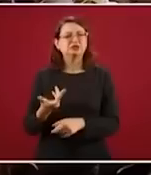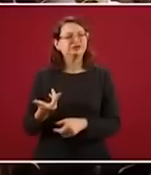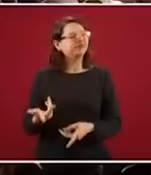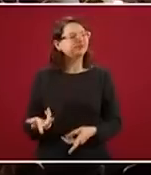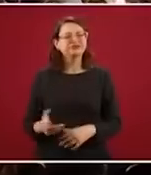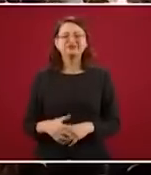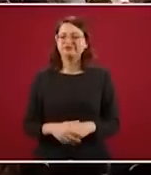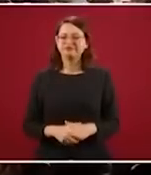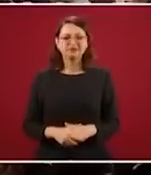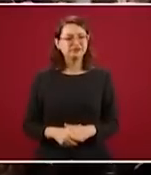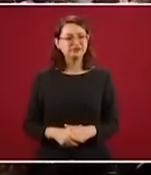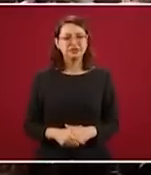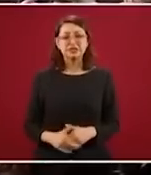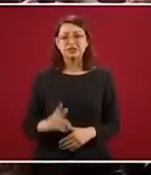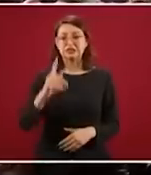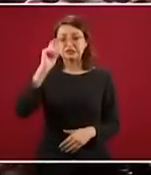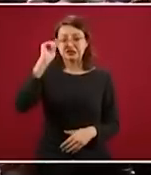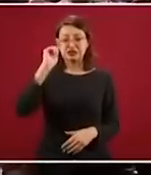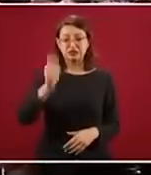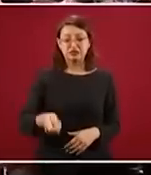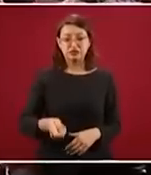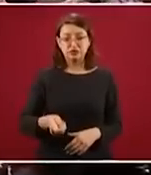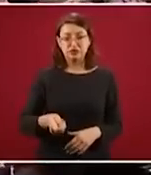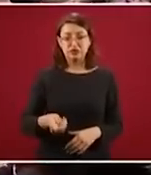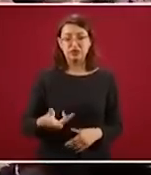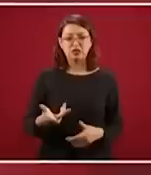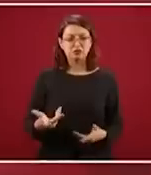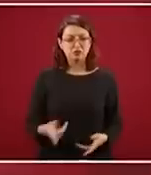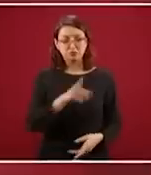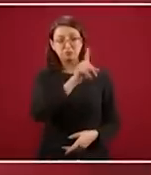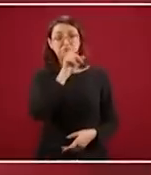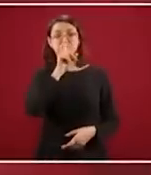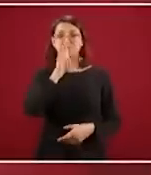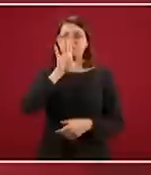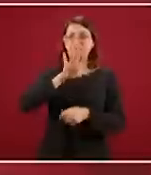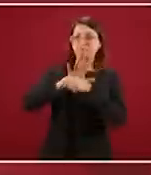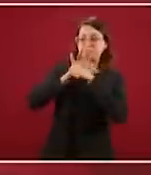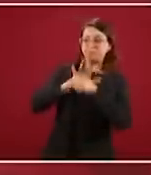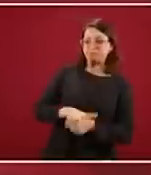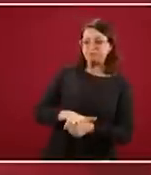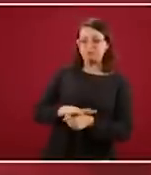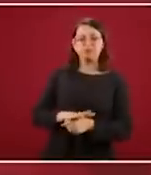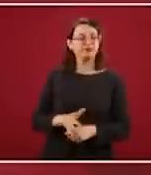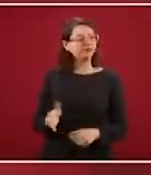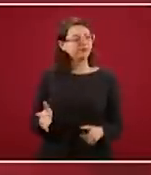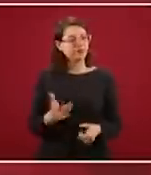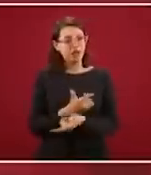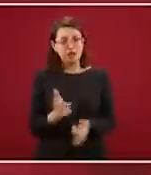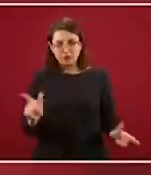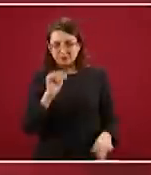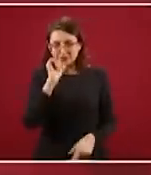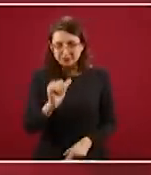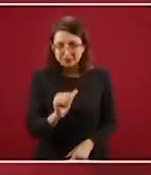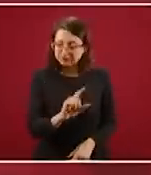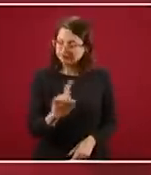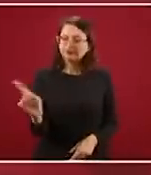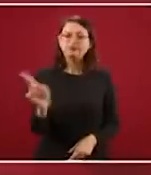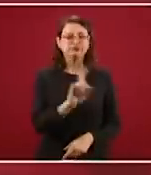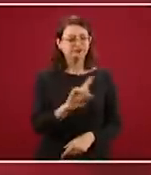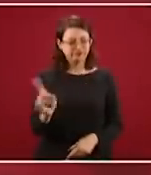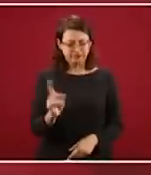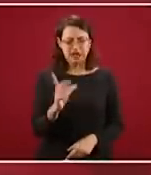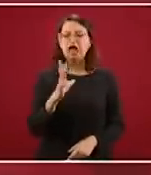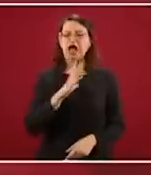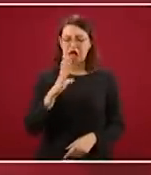Esto no quiere decir que no haya libertad. Tan hay libertad que yo